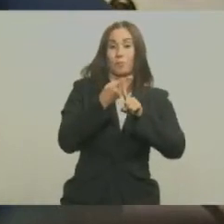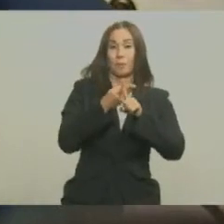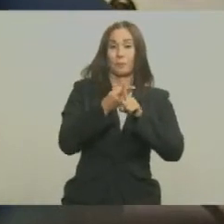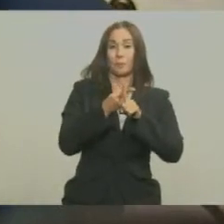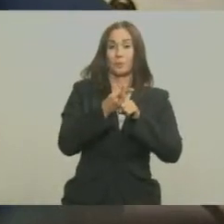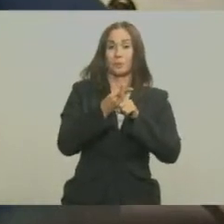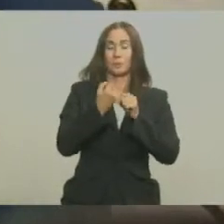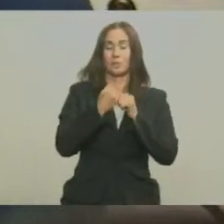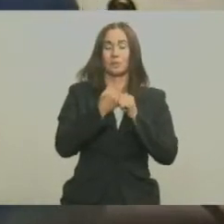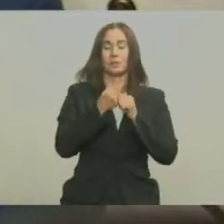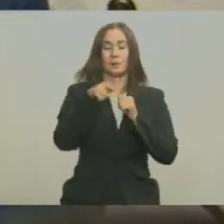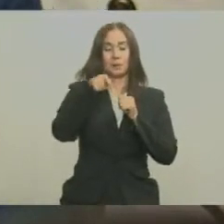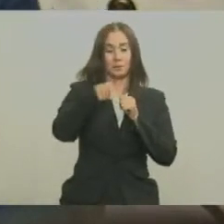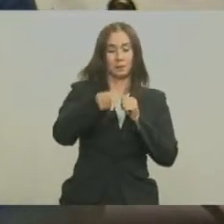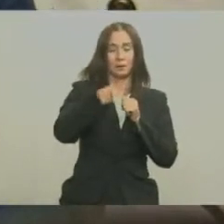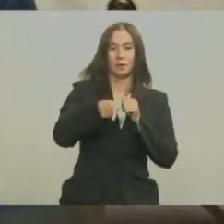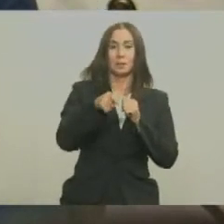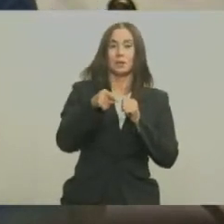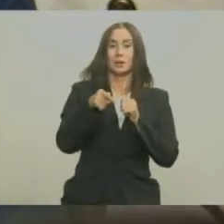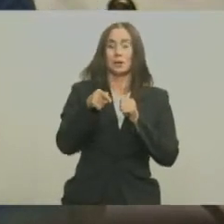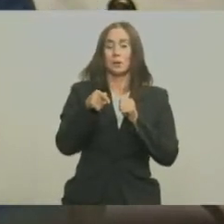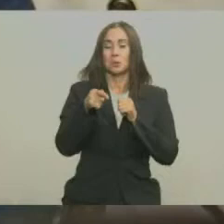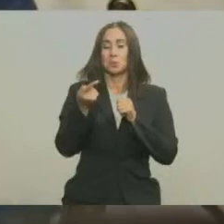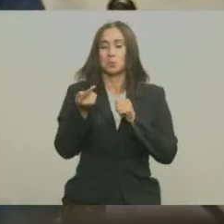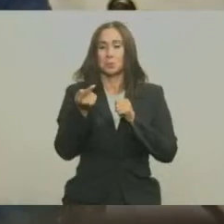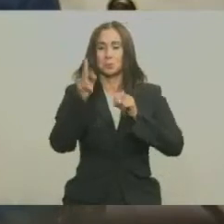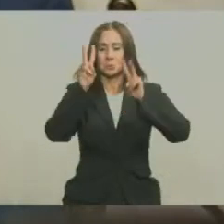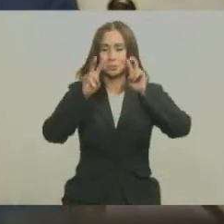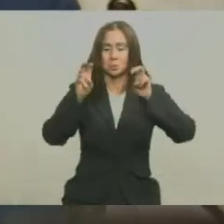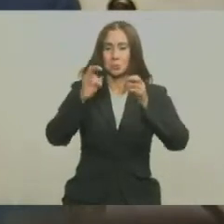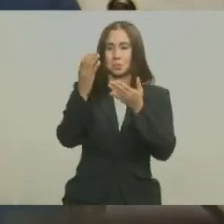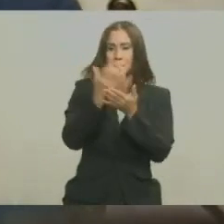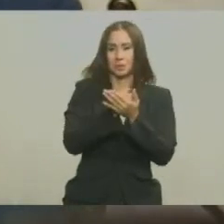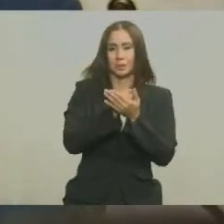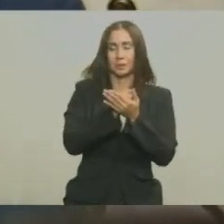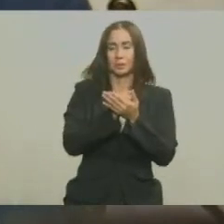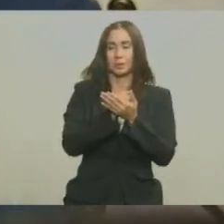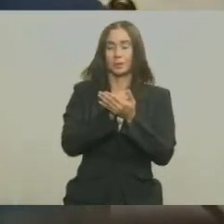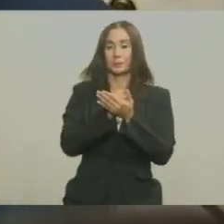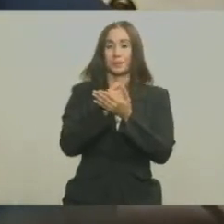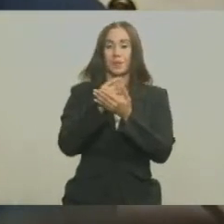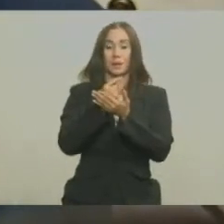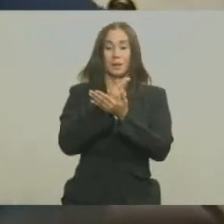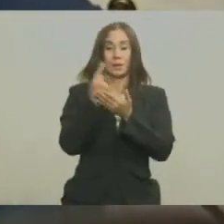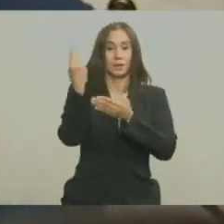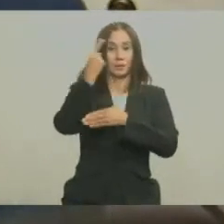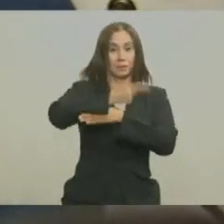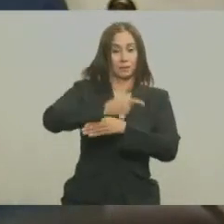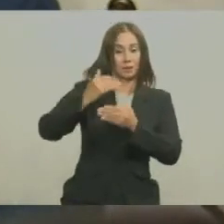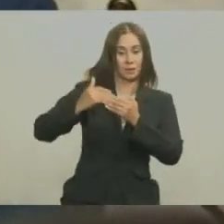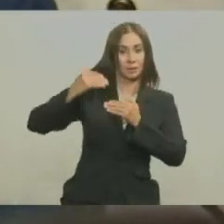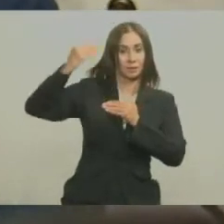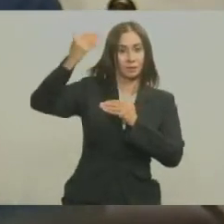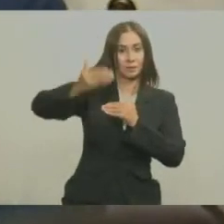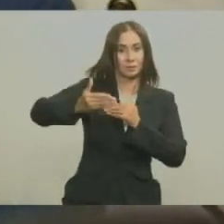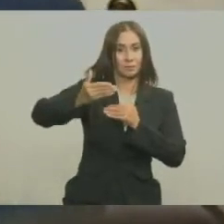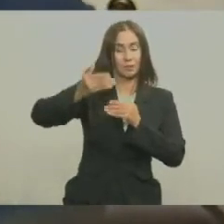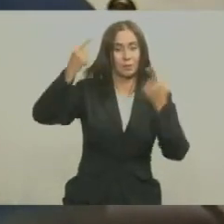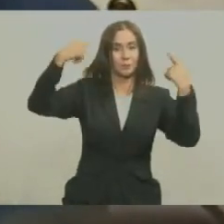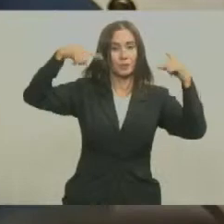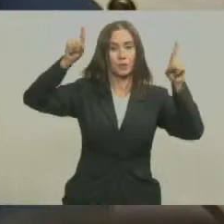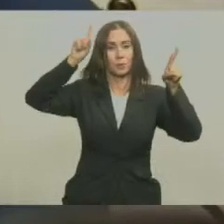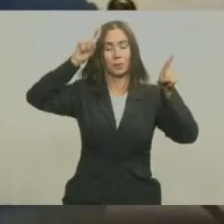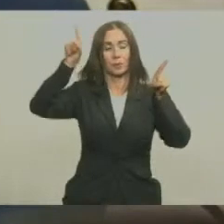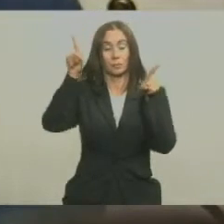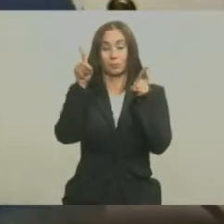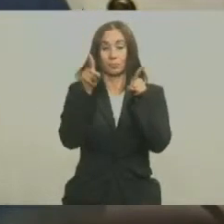esto sacamos el mejor provecho. Y fue que al día siguiente logramos a unanimidad